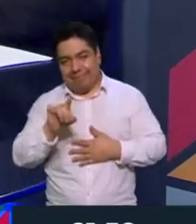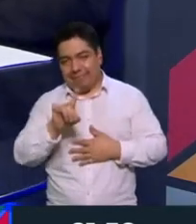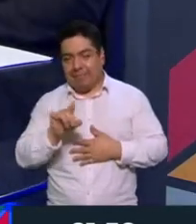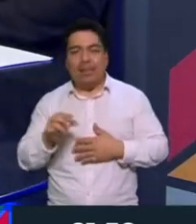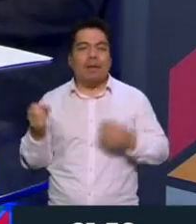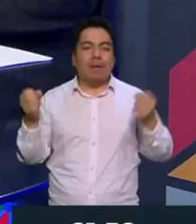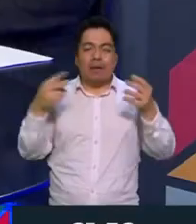nos vemos la próxima semana.